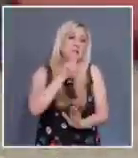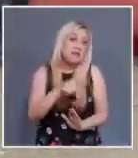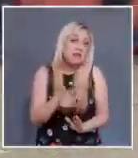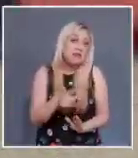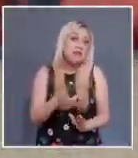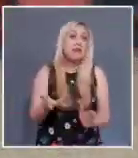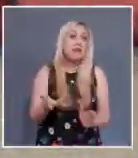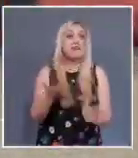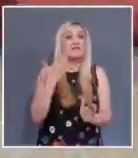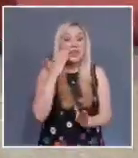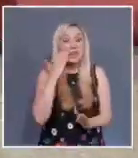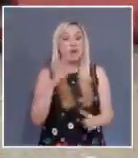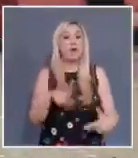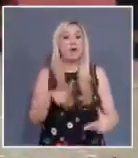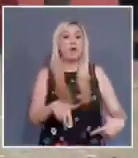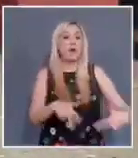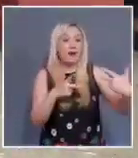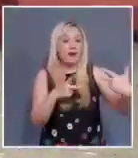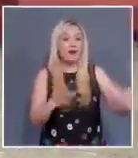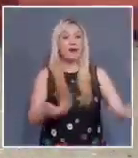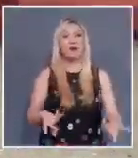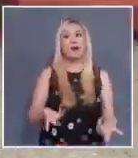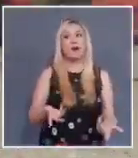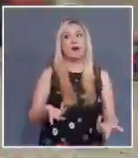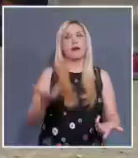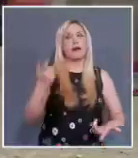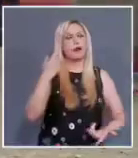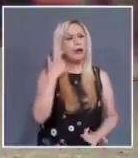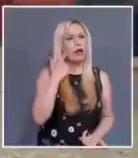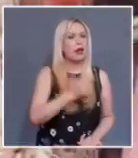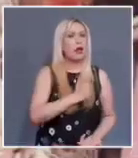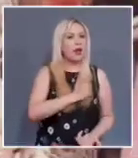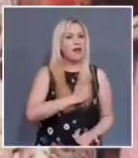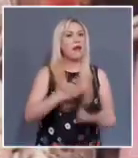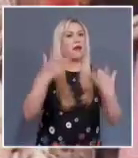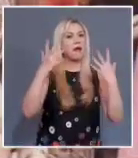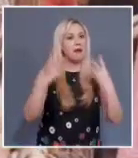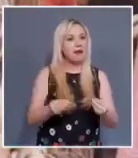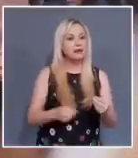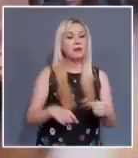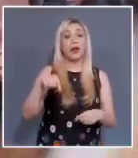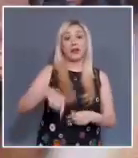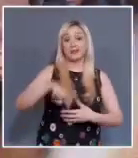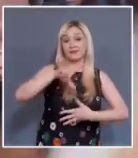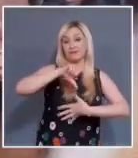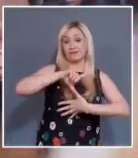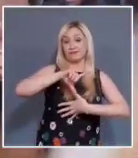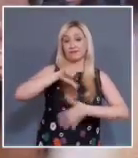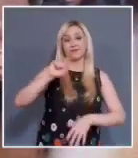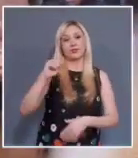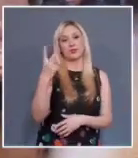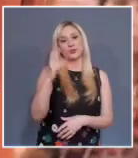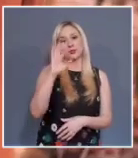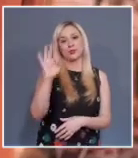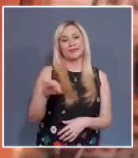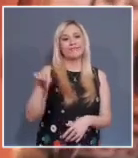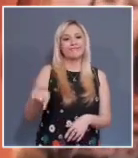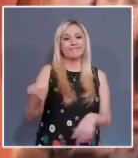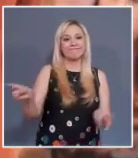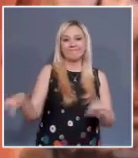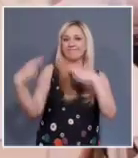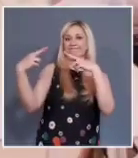cada 10 parejas se forman por este medio. Le sigue Latinoamérica con hasta el 22% de parejas que se conocieron en